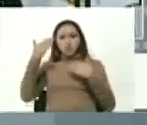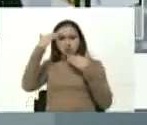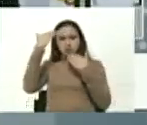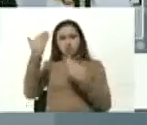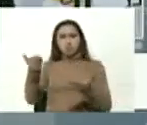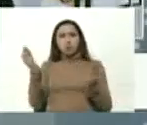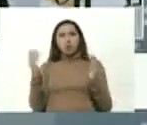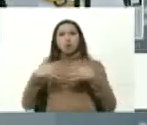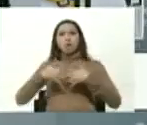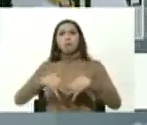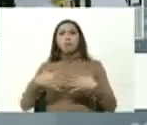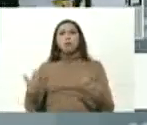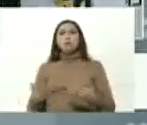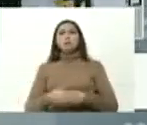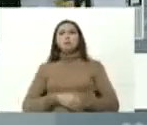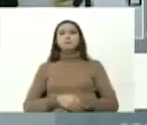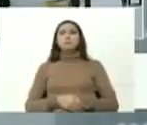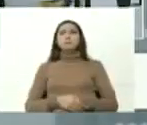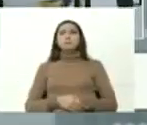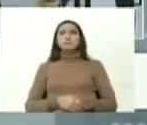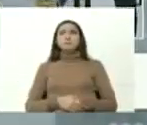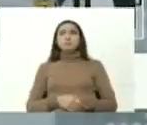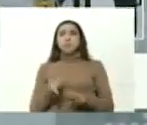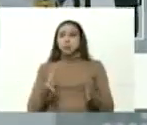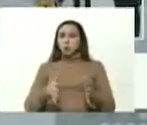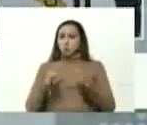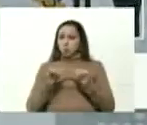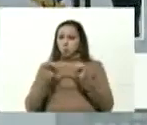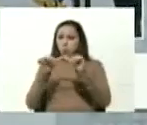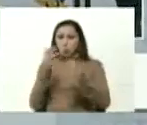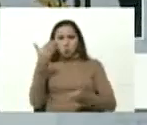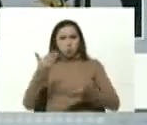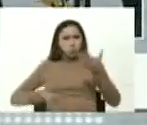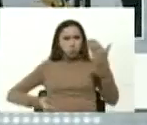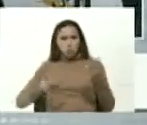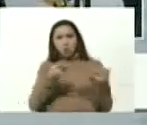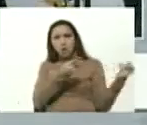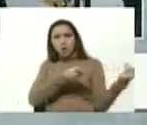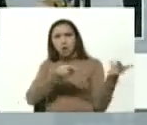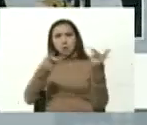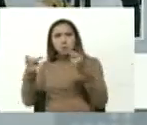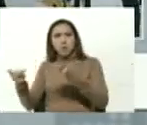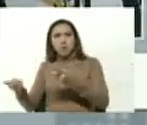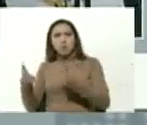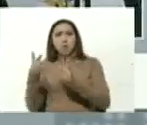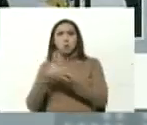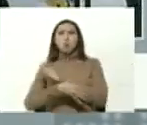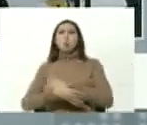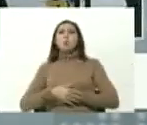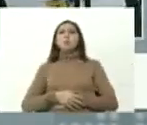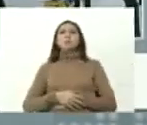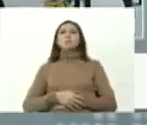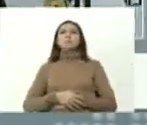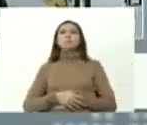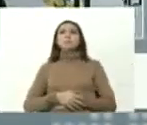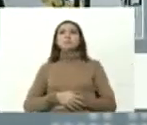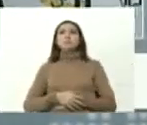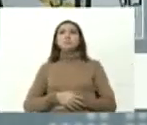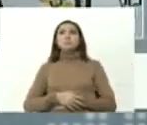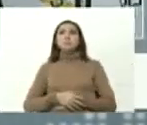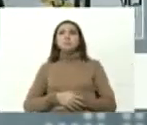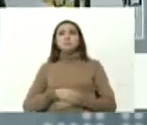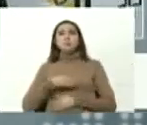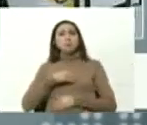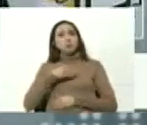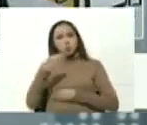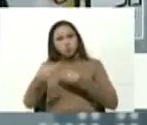saludándolos a quienes lo han logrado mantener ese equilibrio e invitando a quienes no lo han hecho